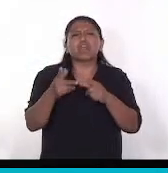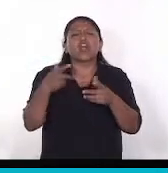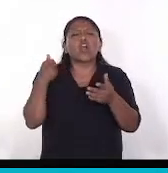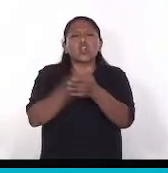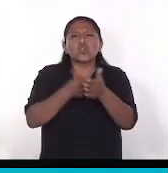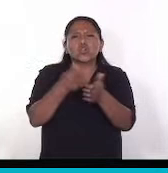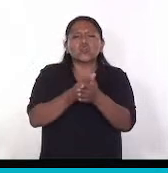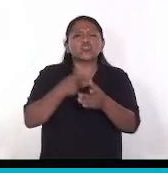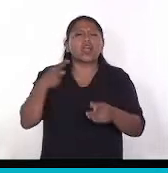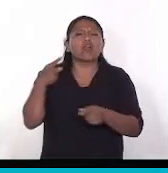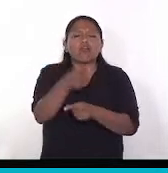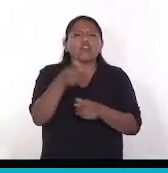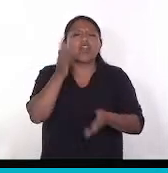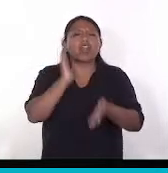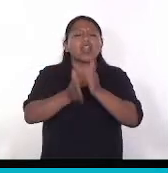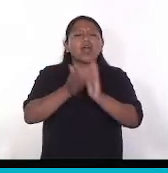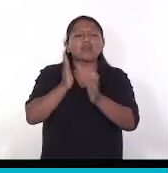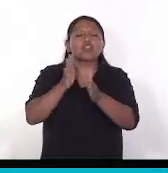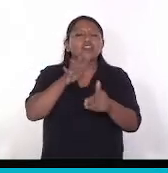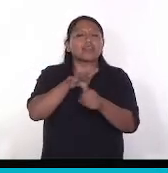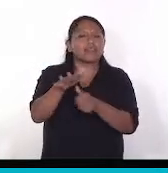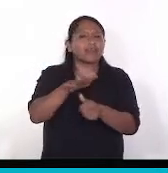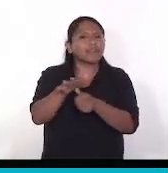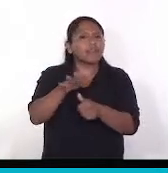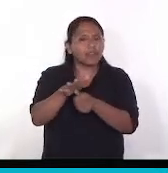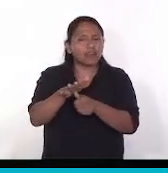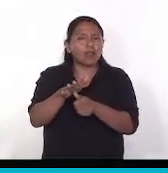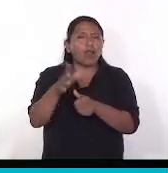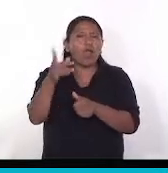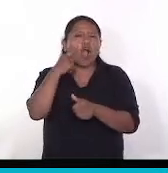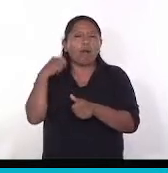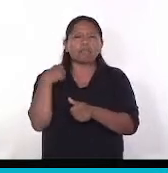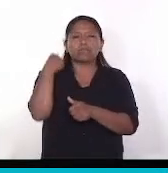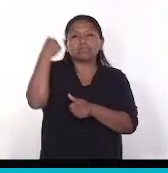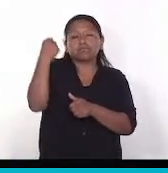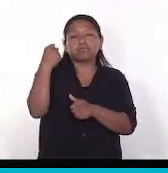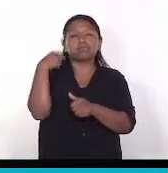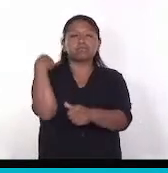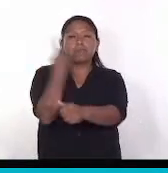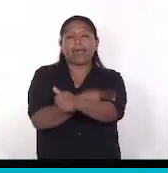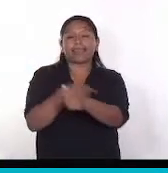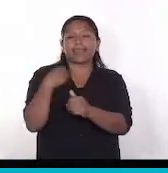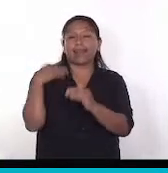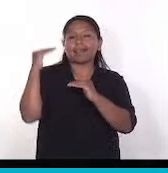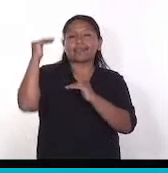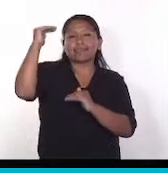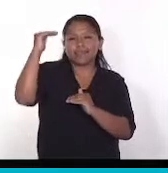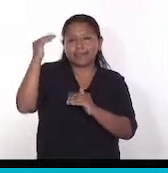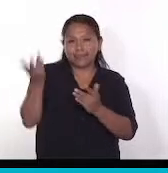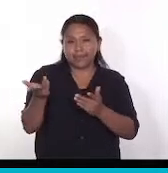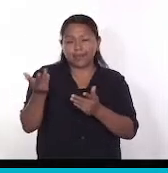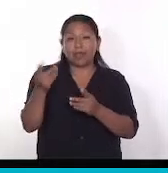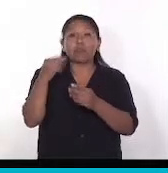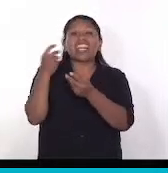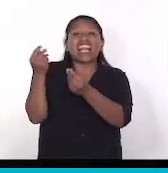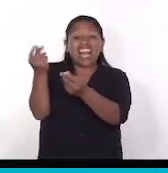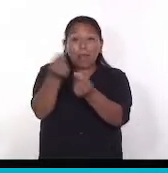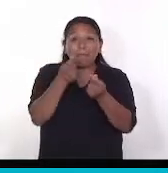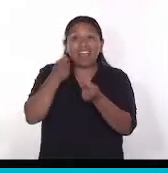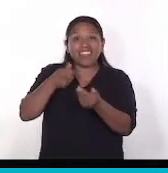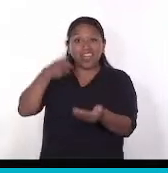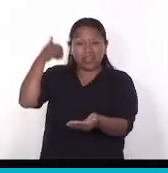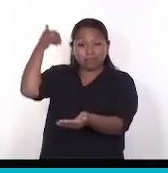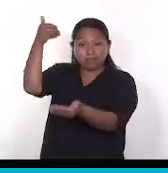luchar contra la violencia de género, machista y patriarcal. Porque con esa plata que hoy se